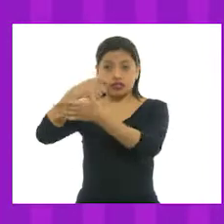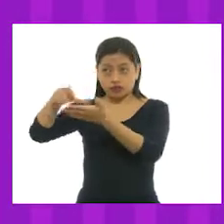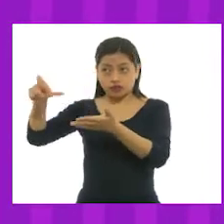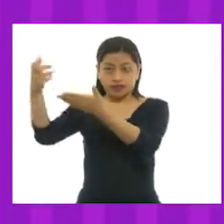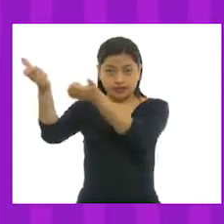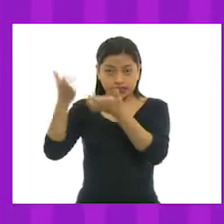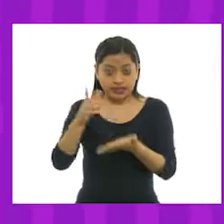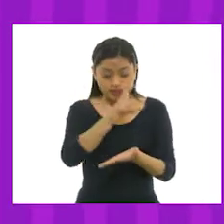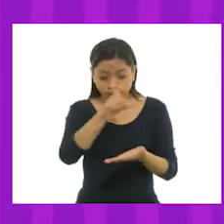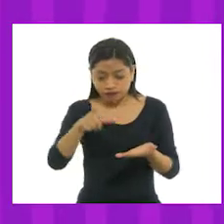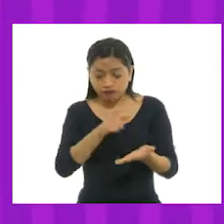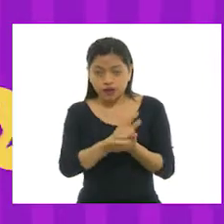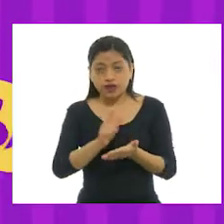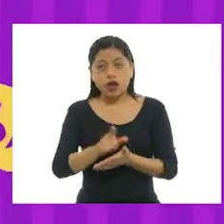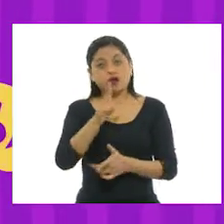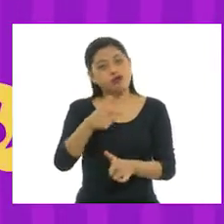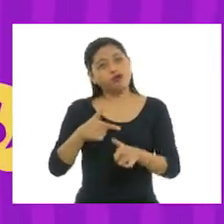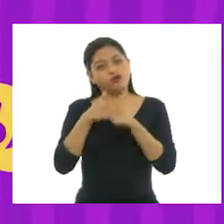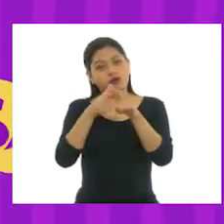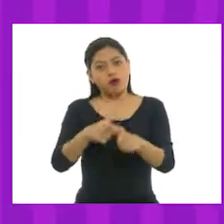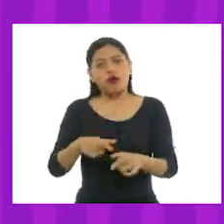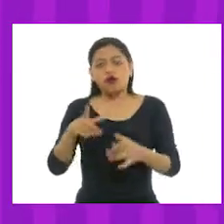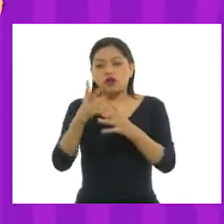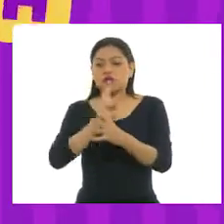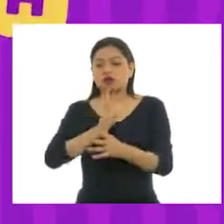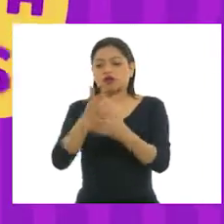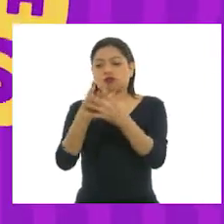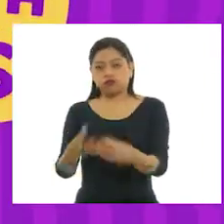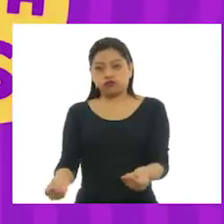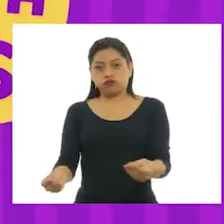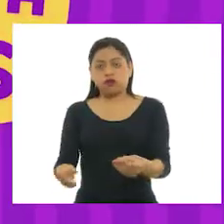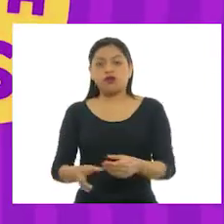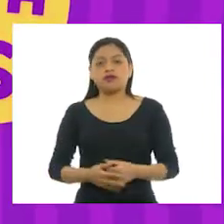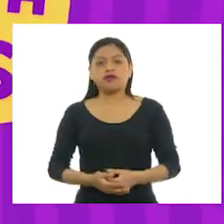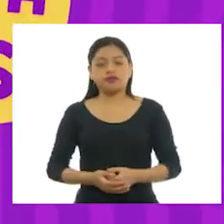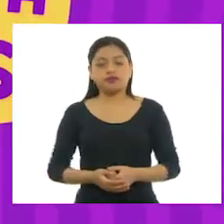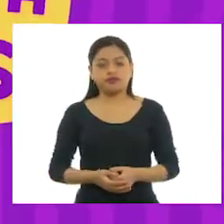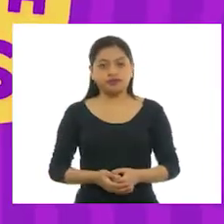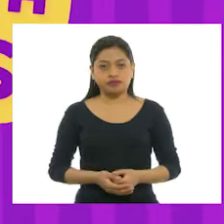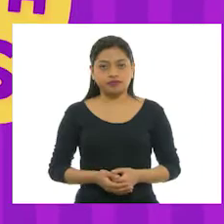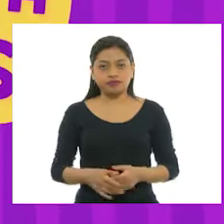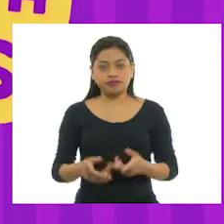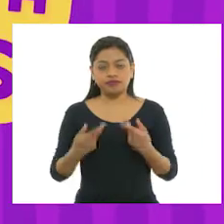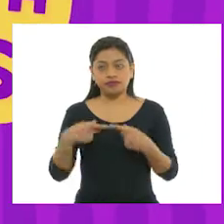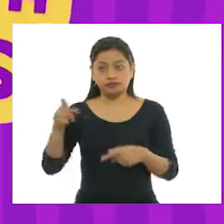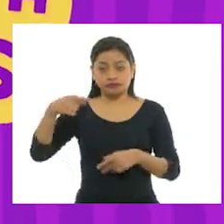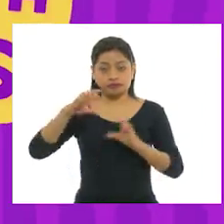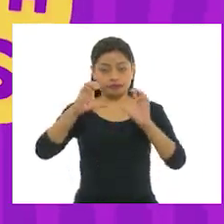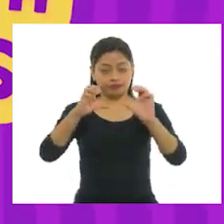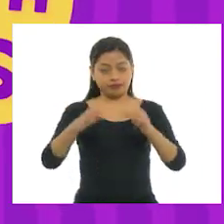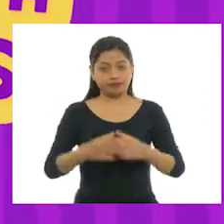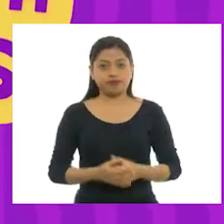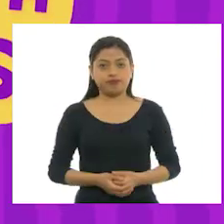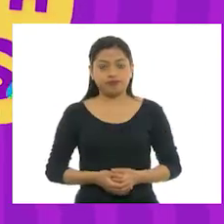Sigamos luchando juntos contra este virus, cuidándonos los unos a los otros.